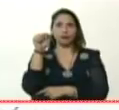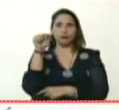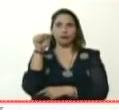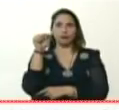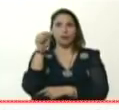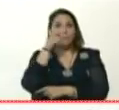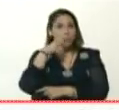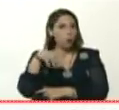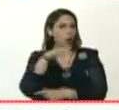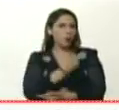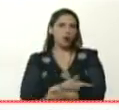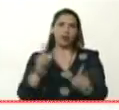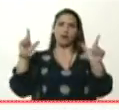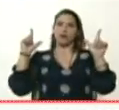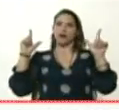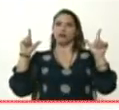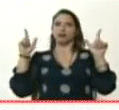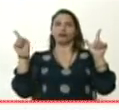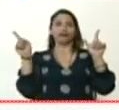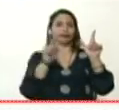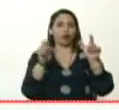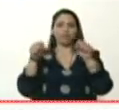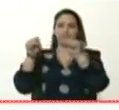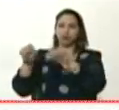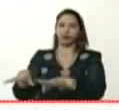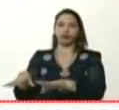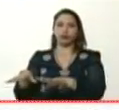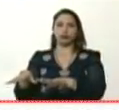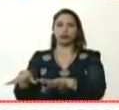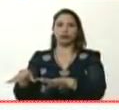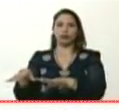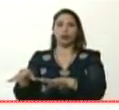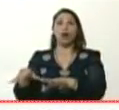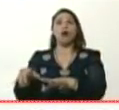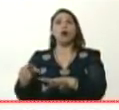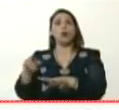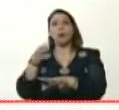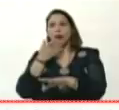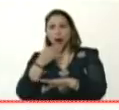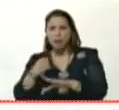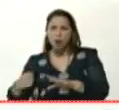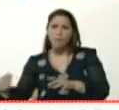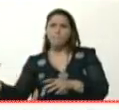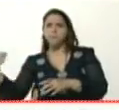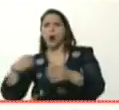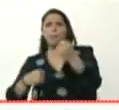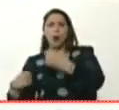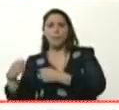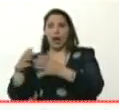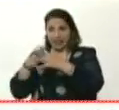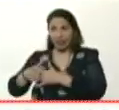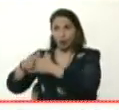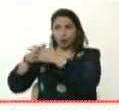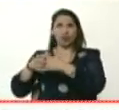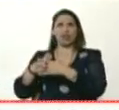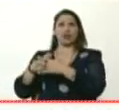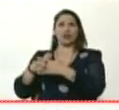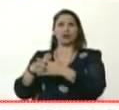Pueblo libre, que no se rinde. Y nos van a dar por un lado y nos vamos a levantar. ¿Estados Unidos va a cesar? No va a